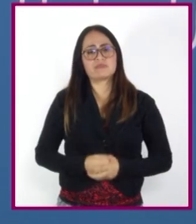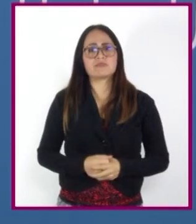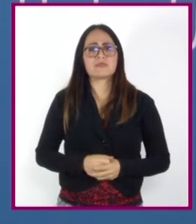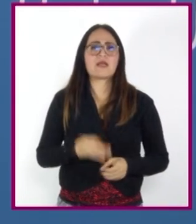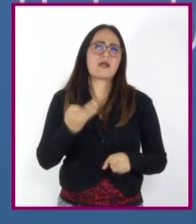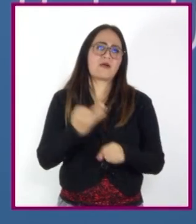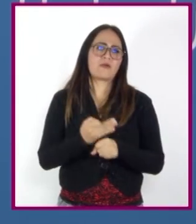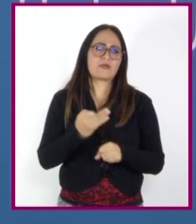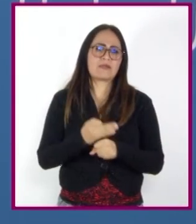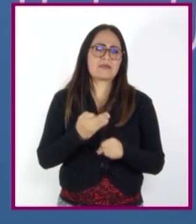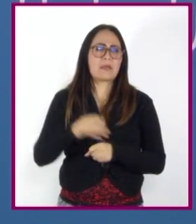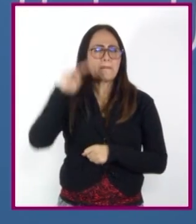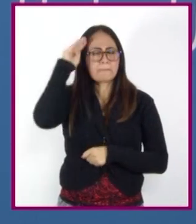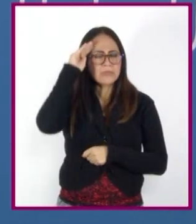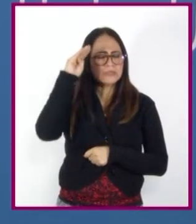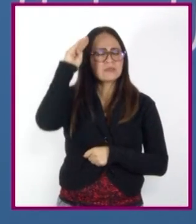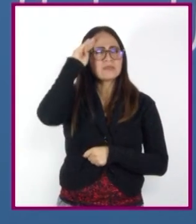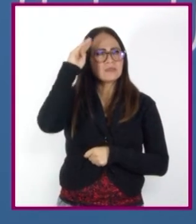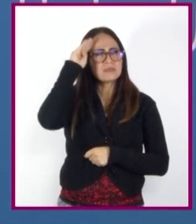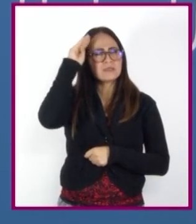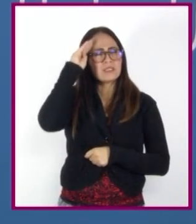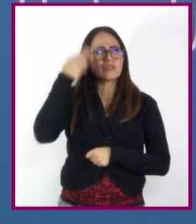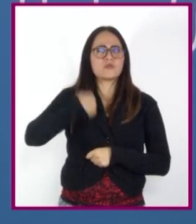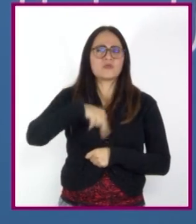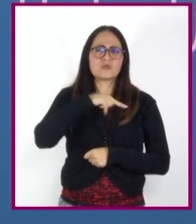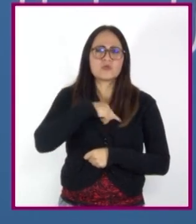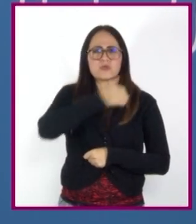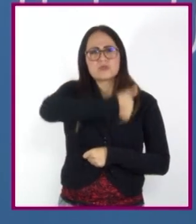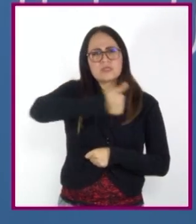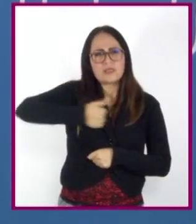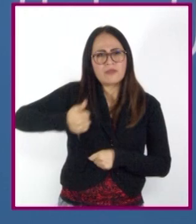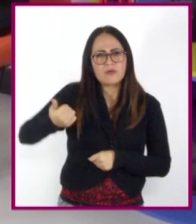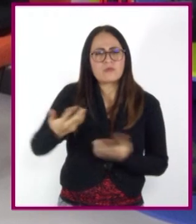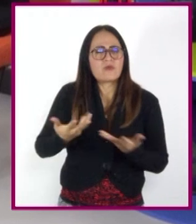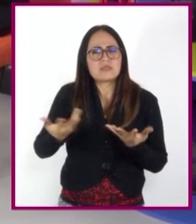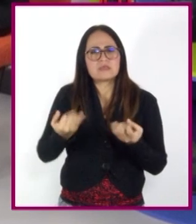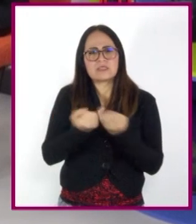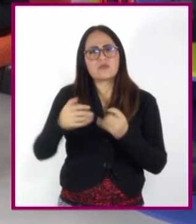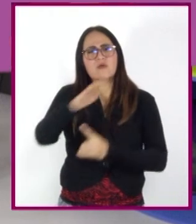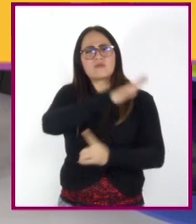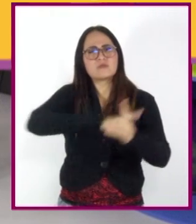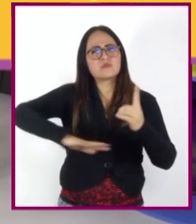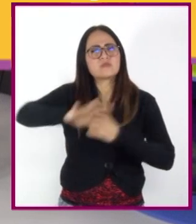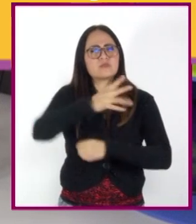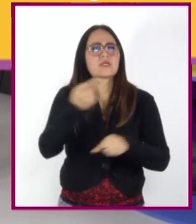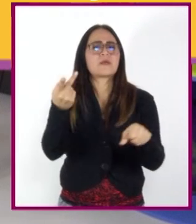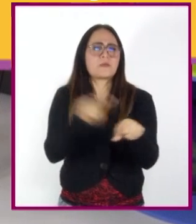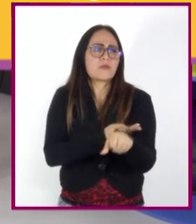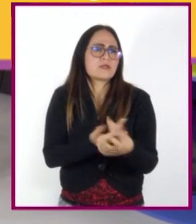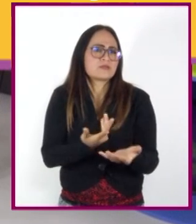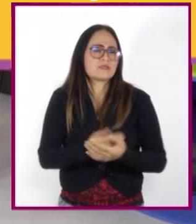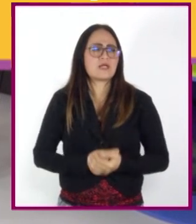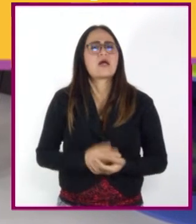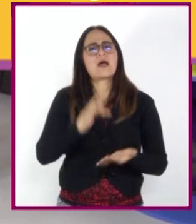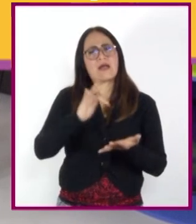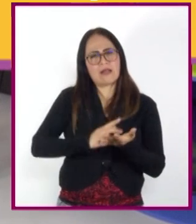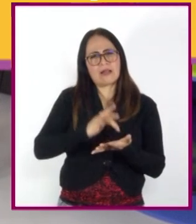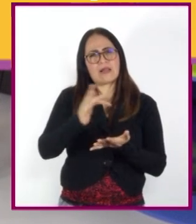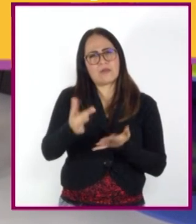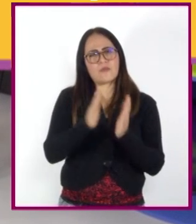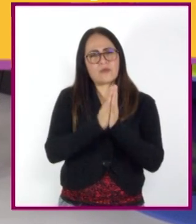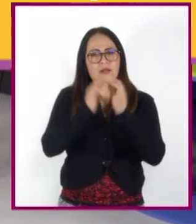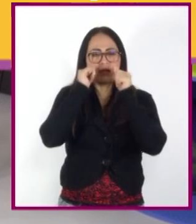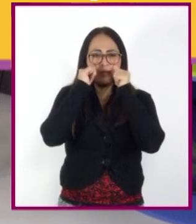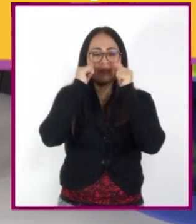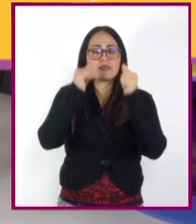con mucho sobre qué reflexionar sobre nuestras acciones y nuestro entorno. Les agradecemos que nos compartieran su tiempo